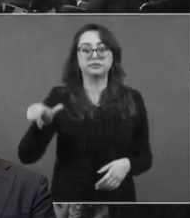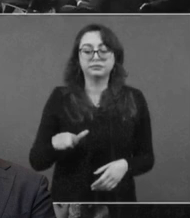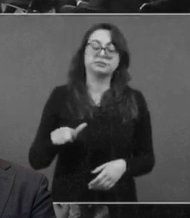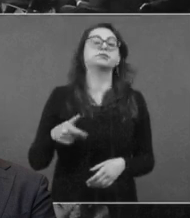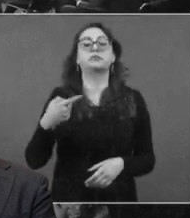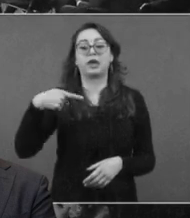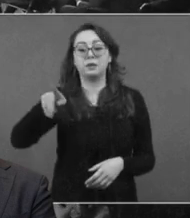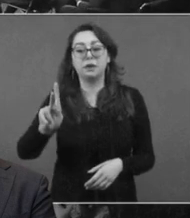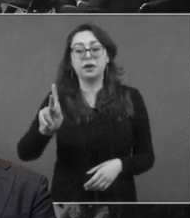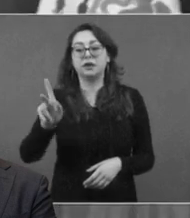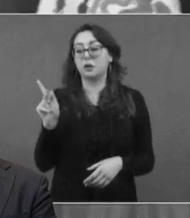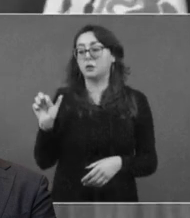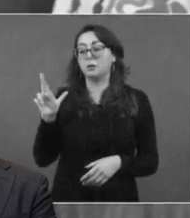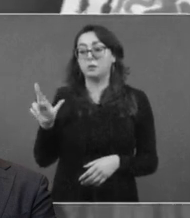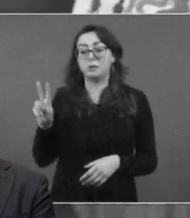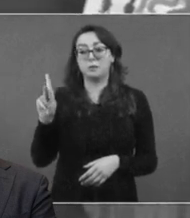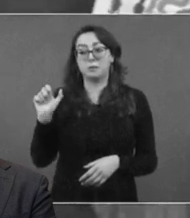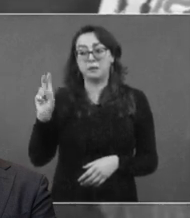seguían los del PAN.